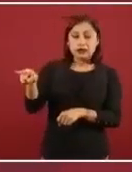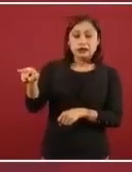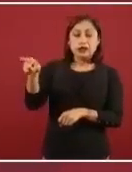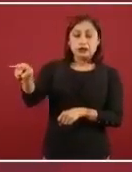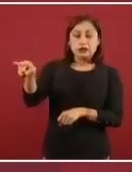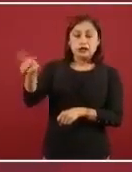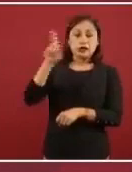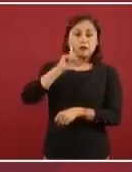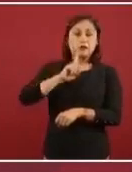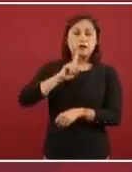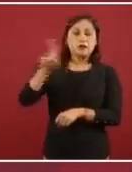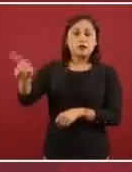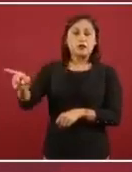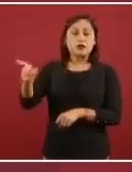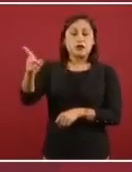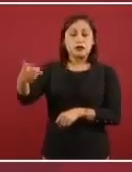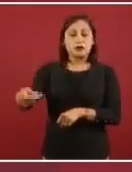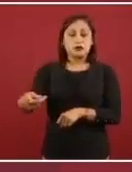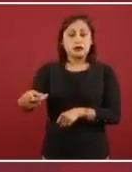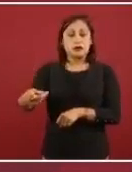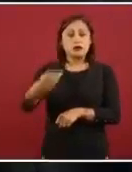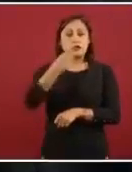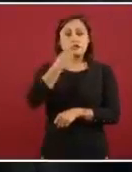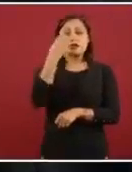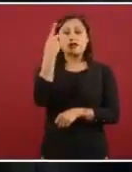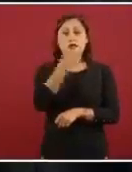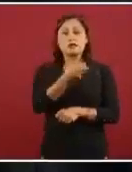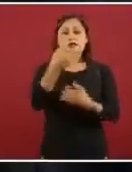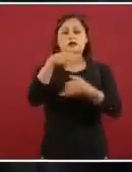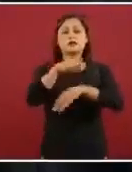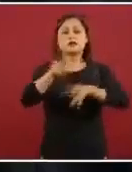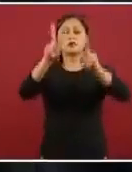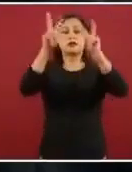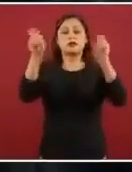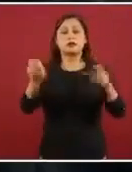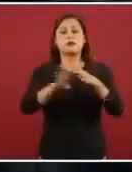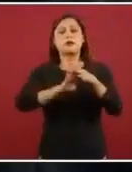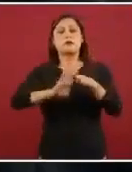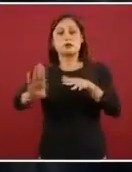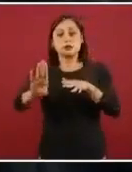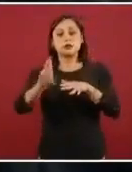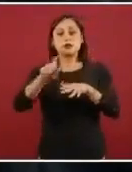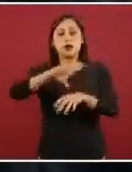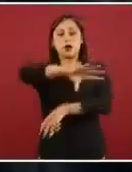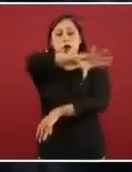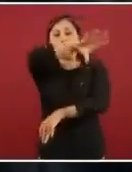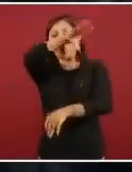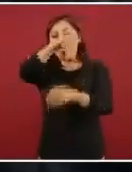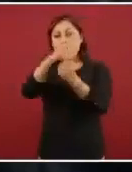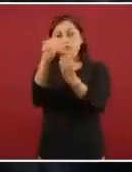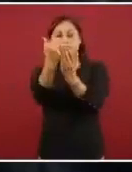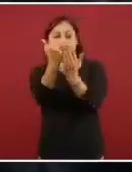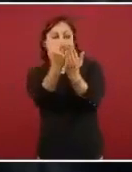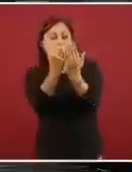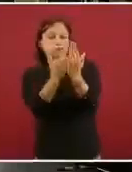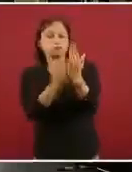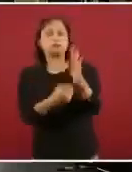planteó, lo de el tema migratorio, un informe completo.